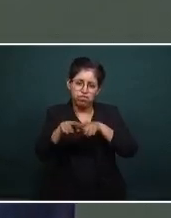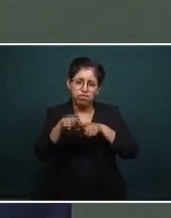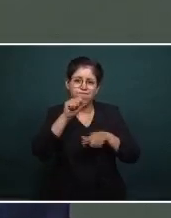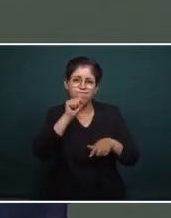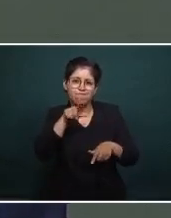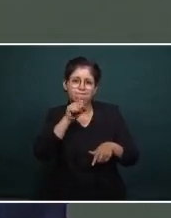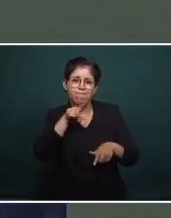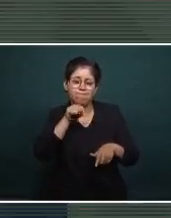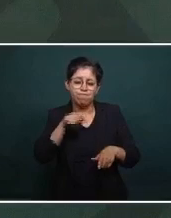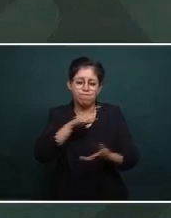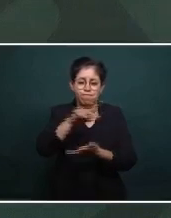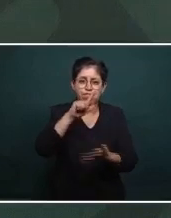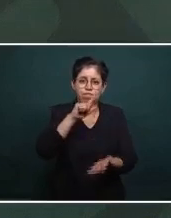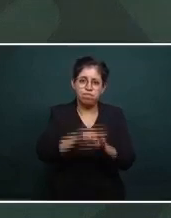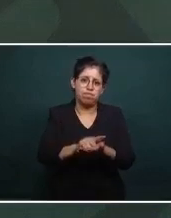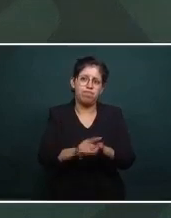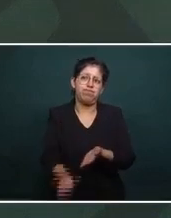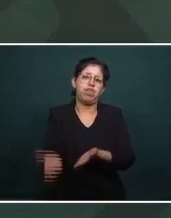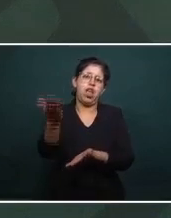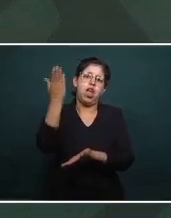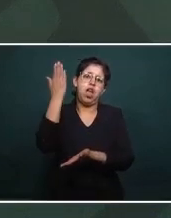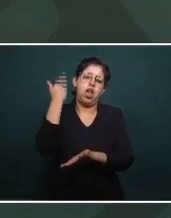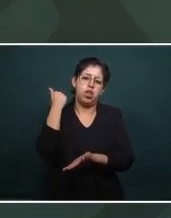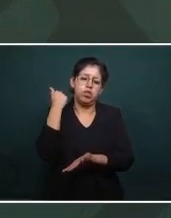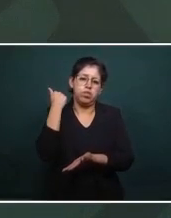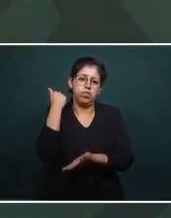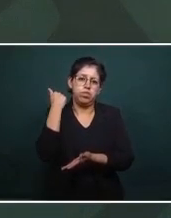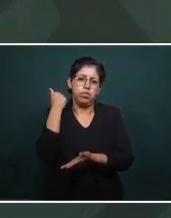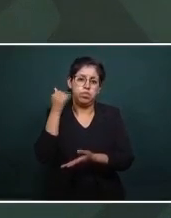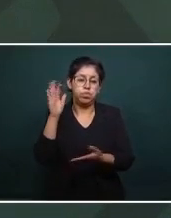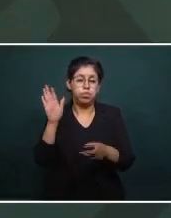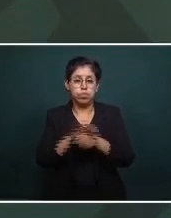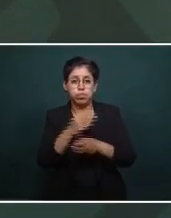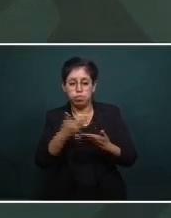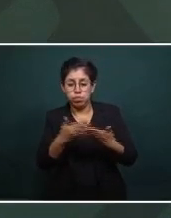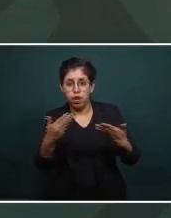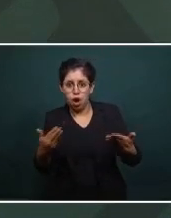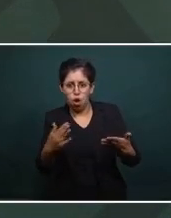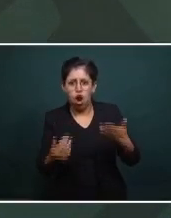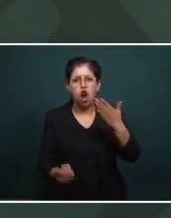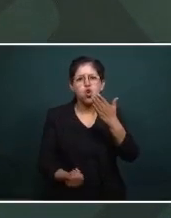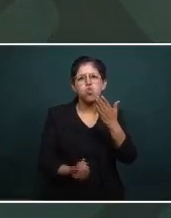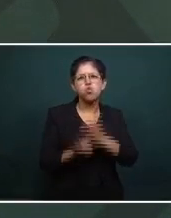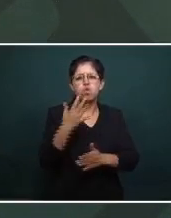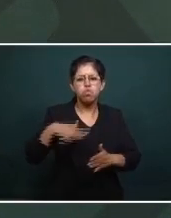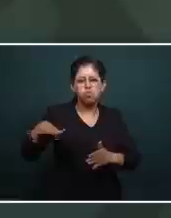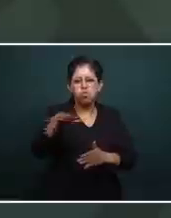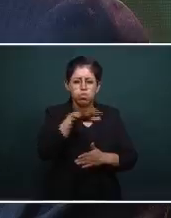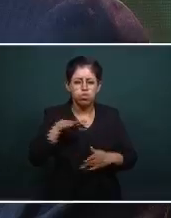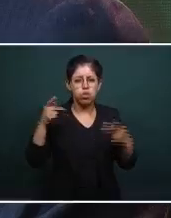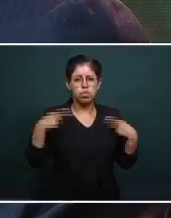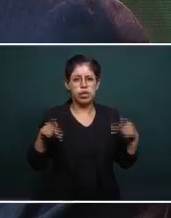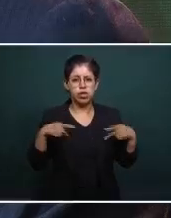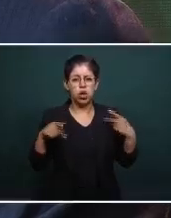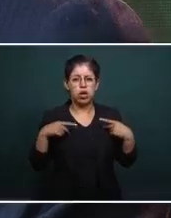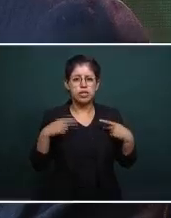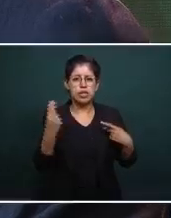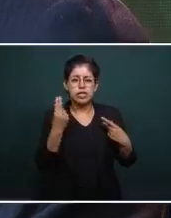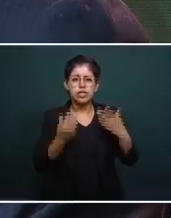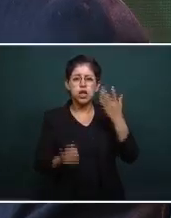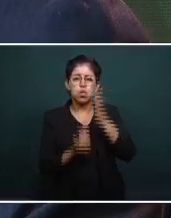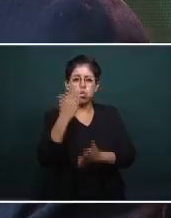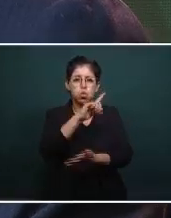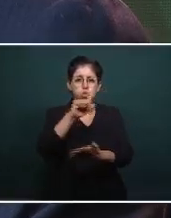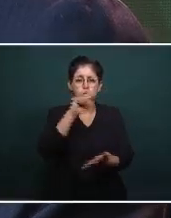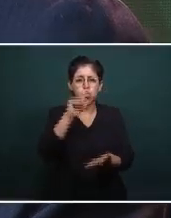con las mismas leyes de siempre cuando son otras las realidades. Entonces